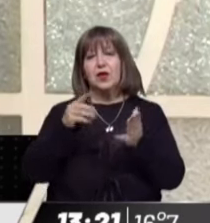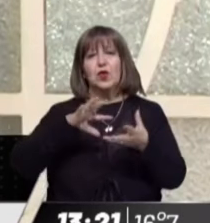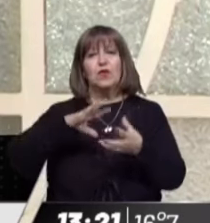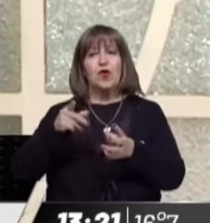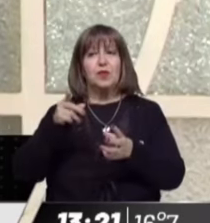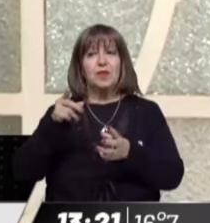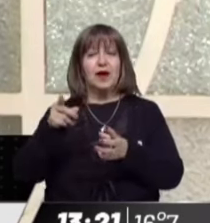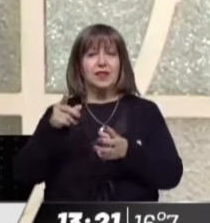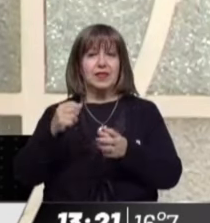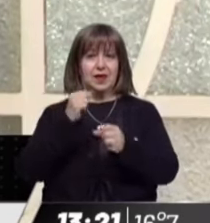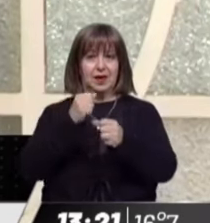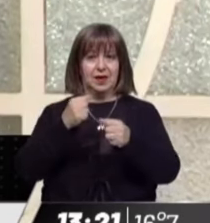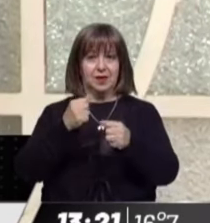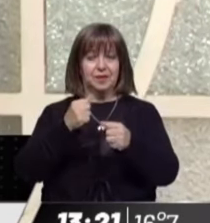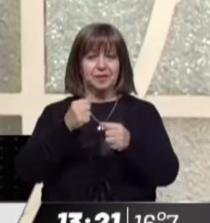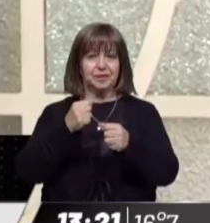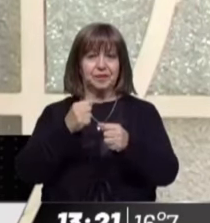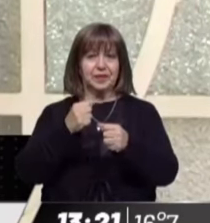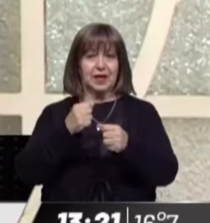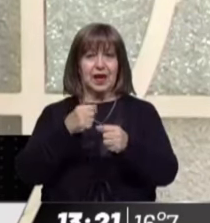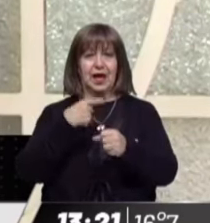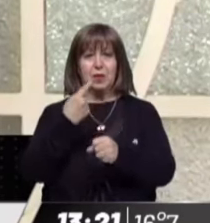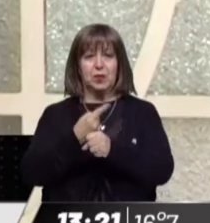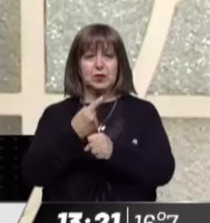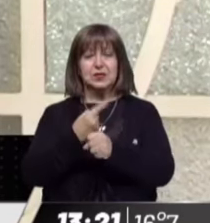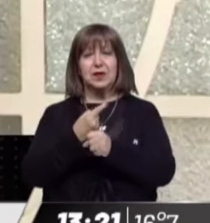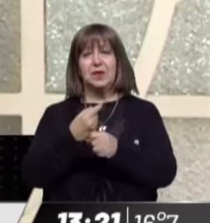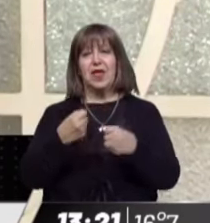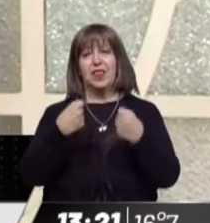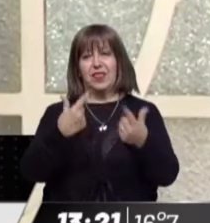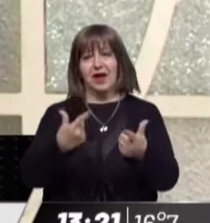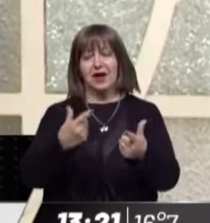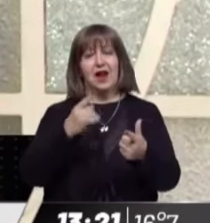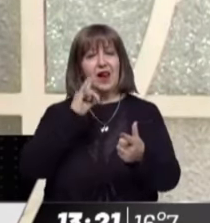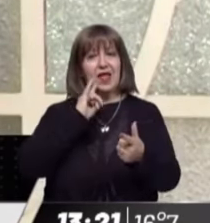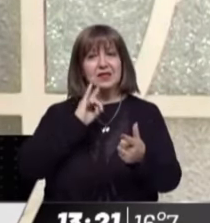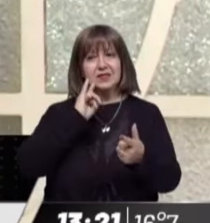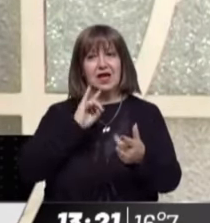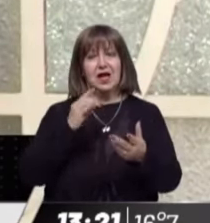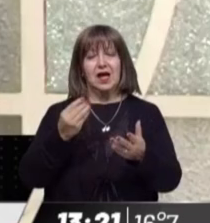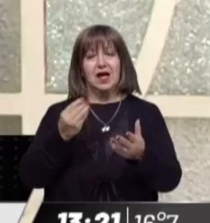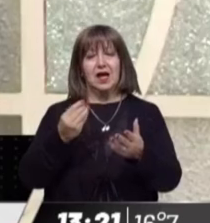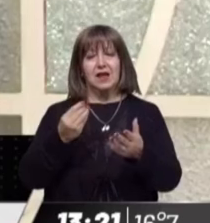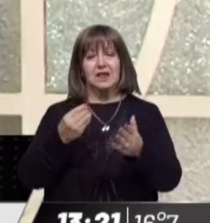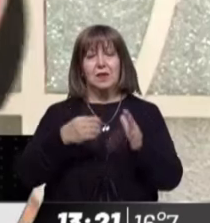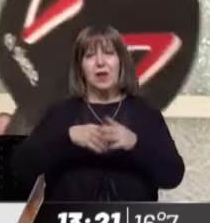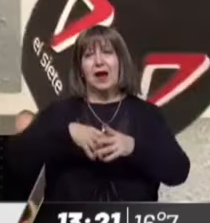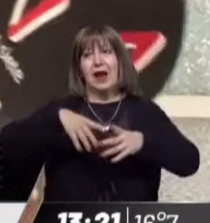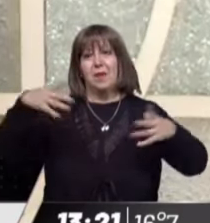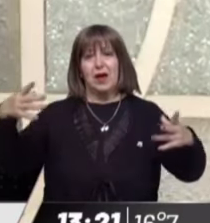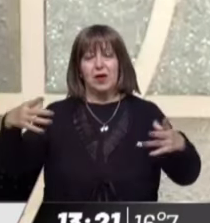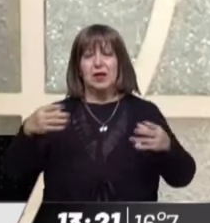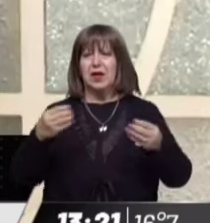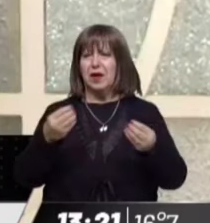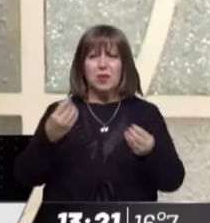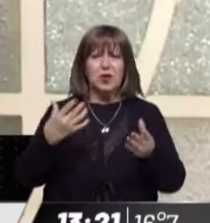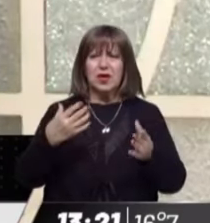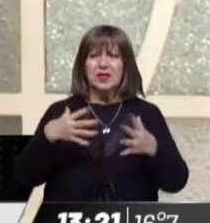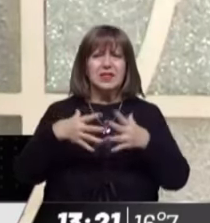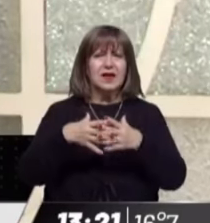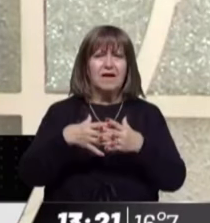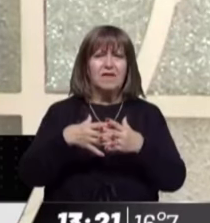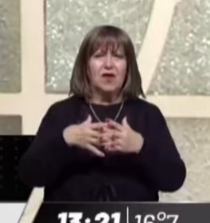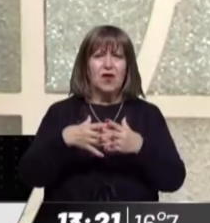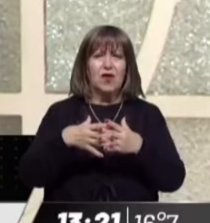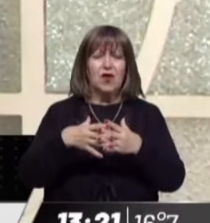metodología en la que va a ser imposible esa entrega para la gran mayoría de los merenderos. O sea, ¿por qué?